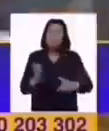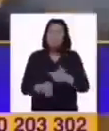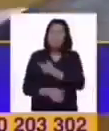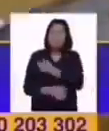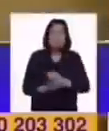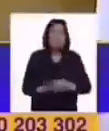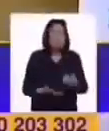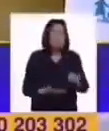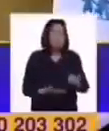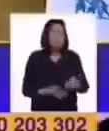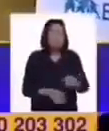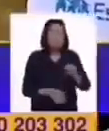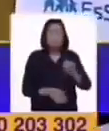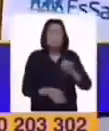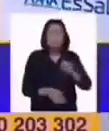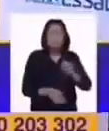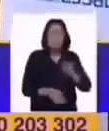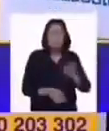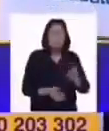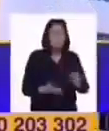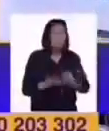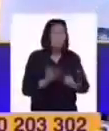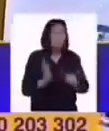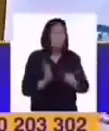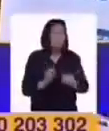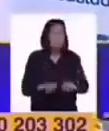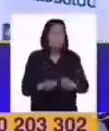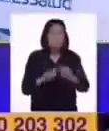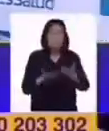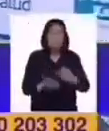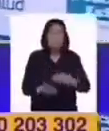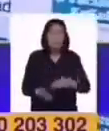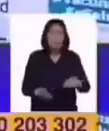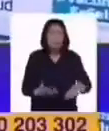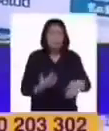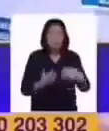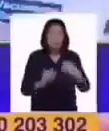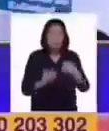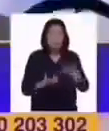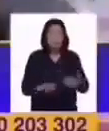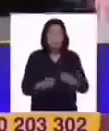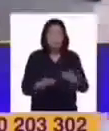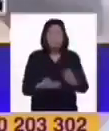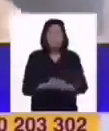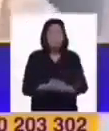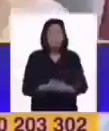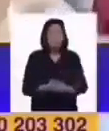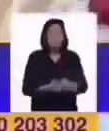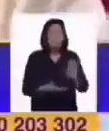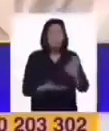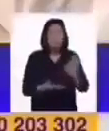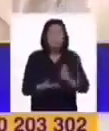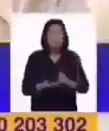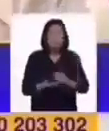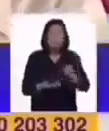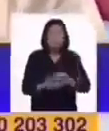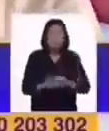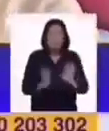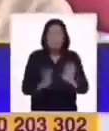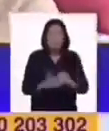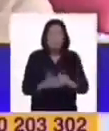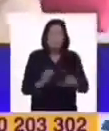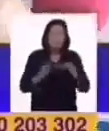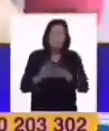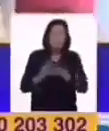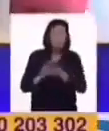se les está aplicando la vacuna de zinc o farc que la que ha proporcionado el ministerio de salud essalud es la